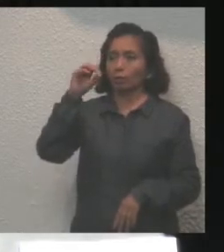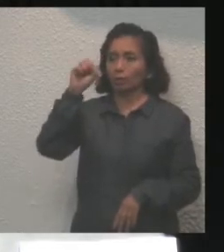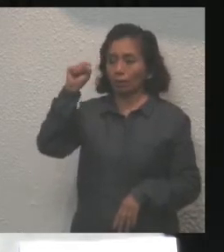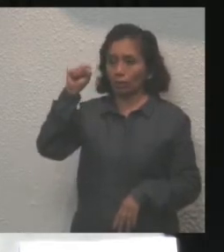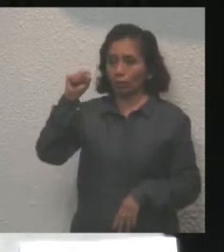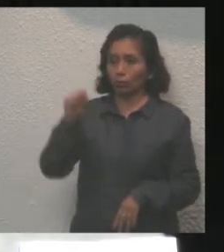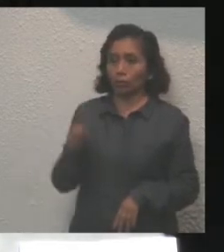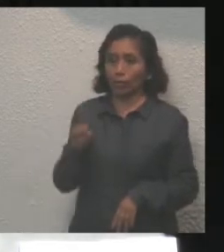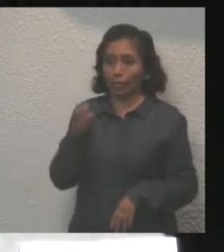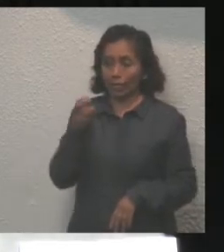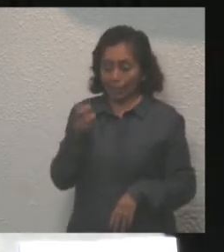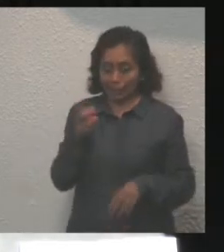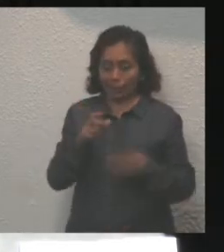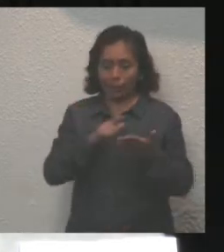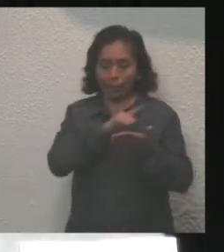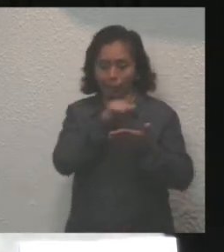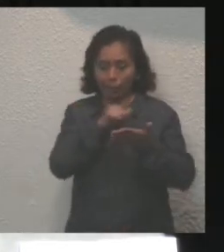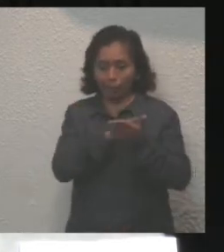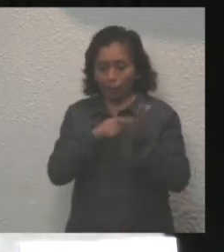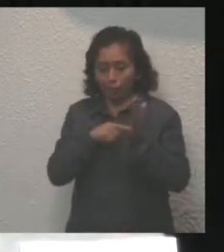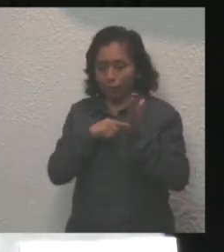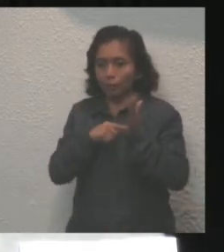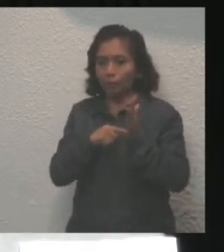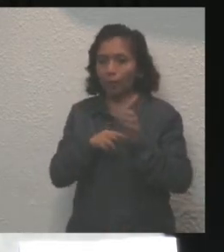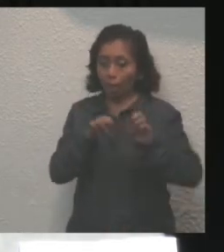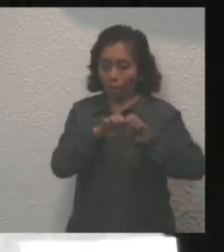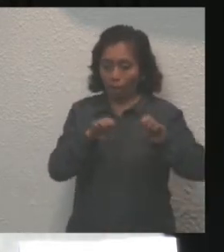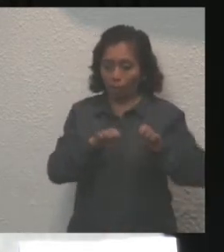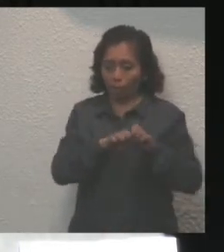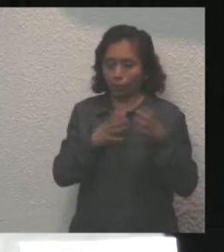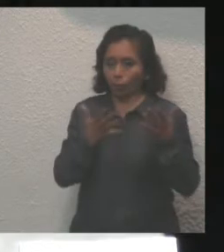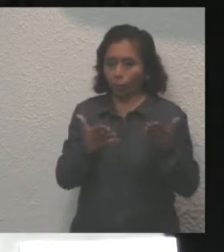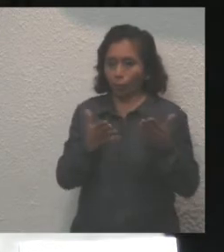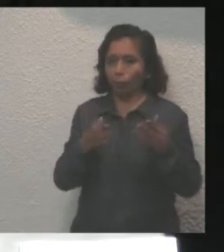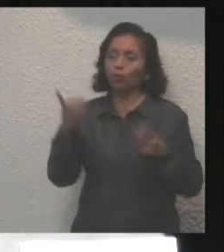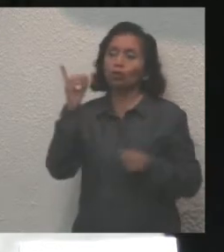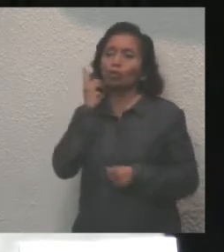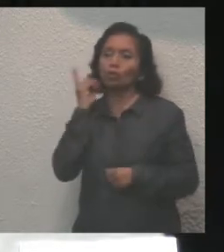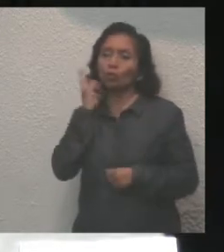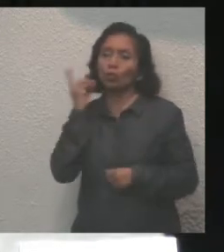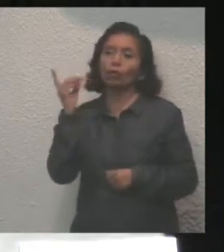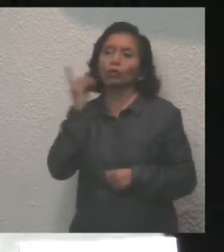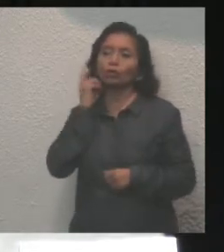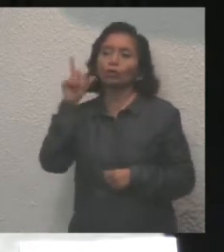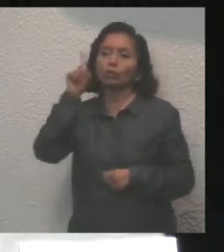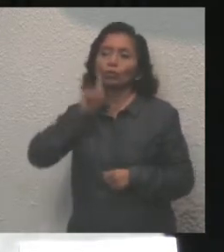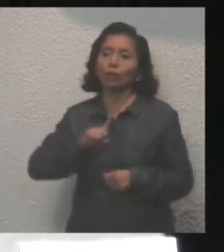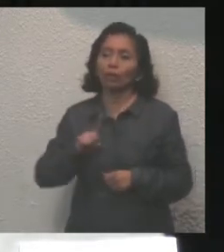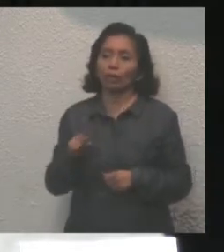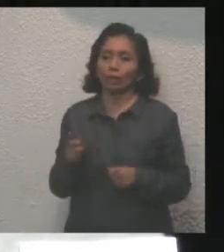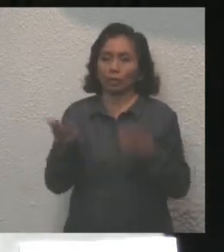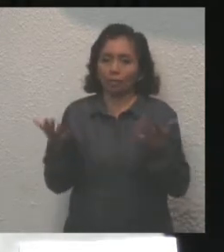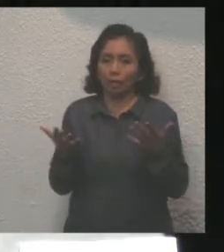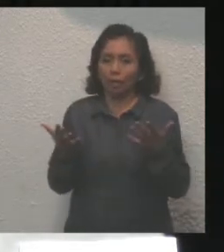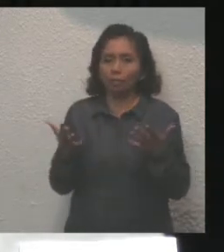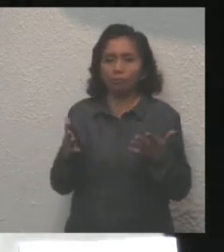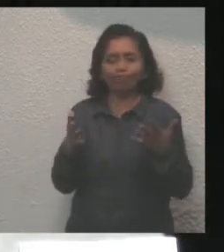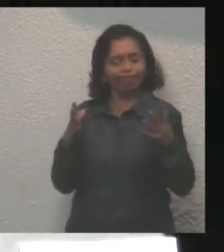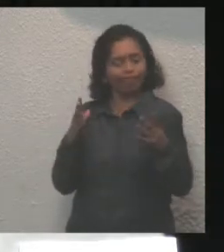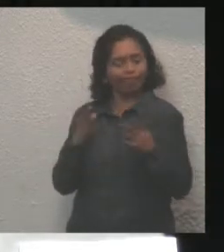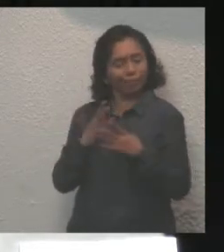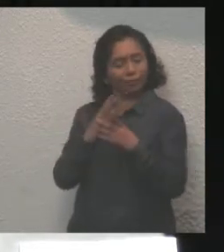que esta legislatura la conformamos diputadas y diputados